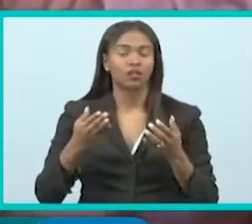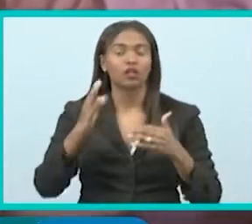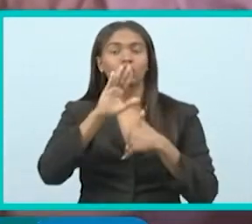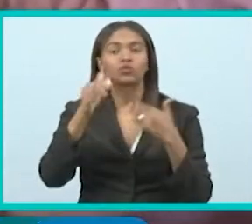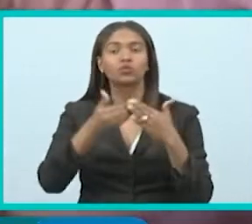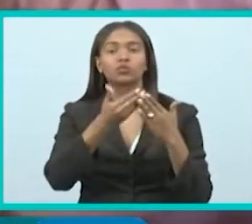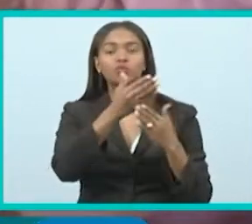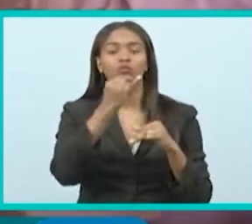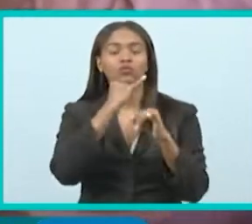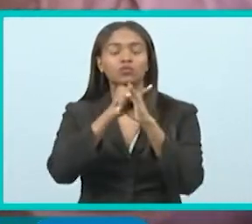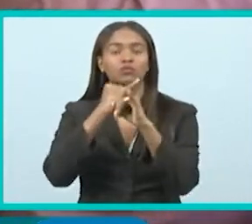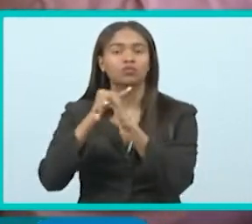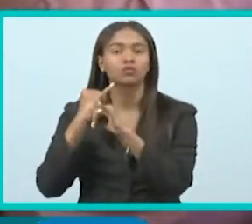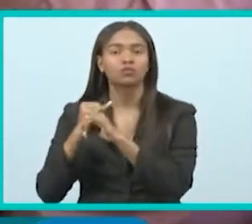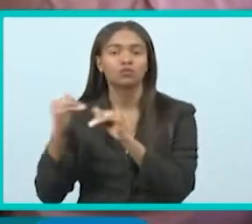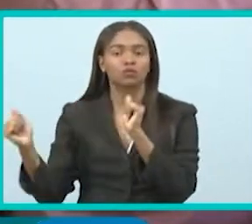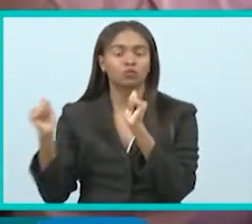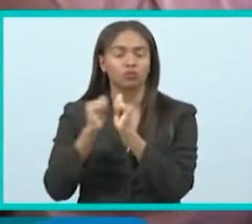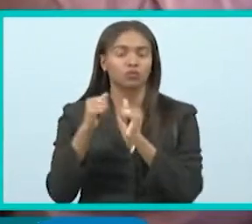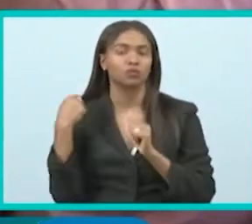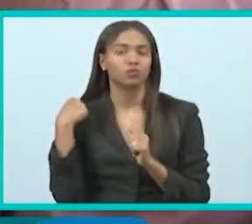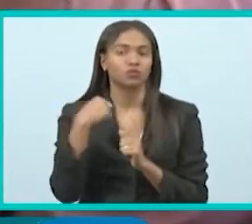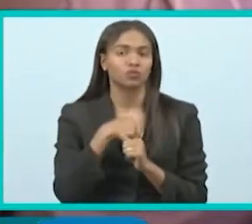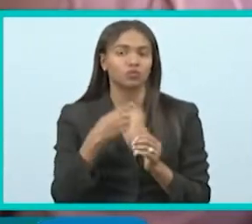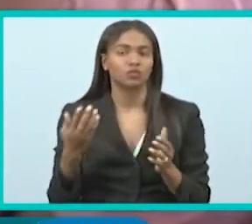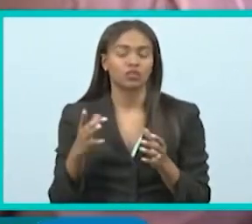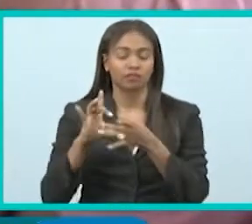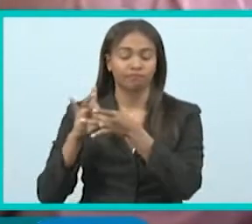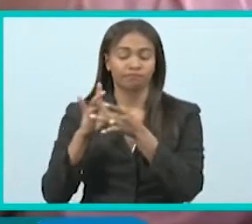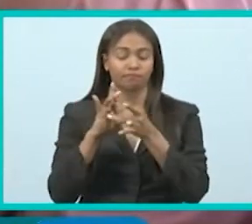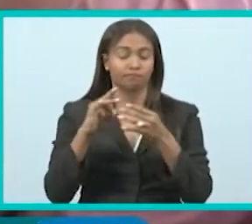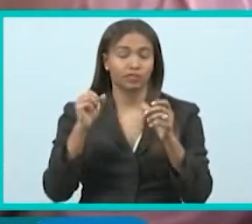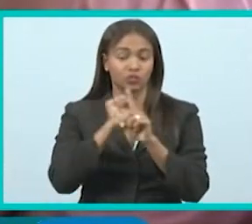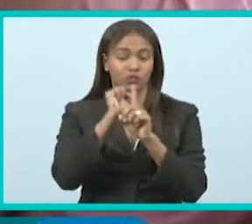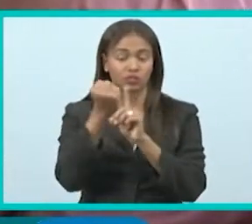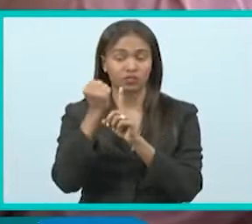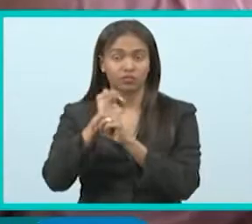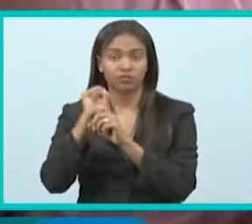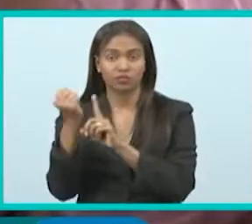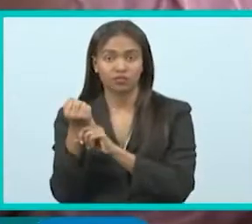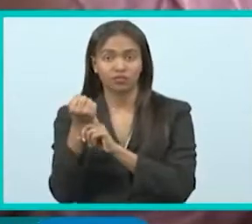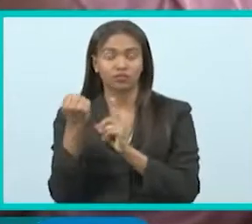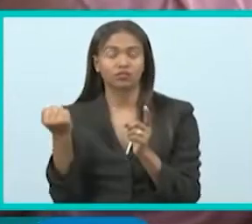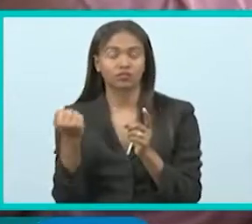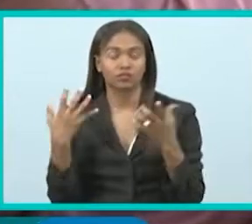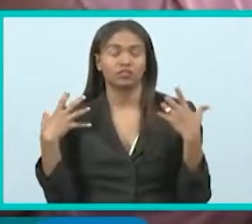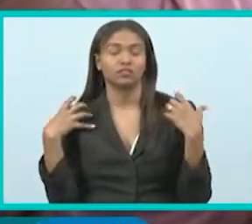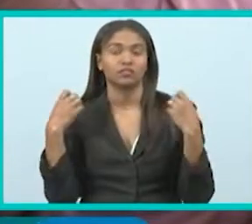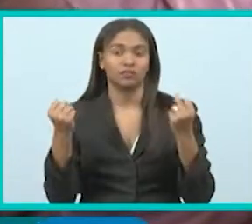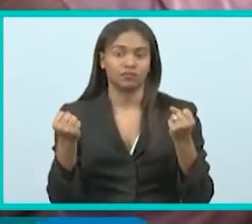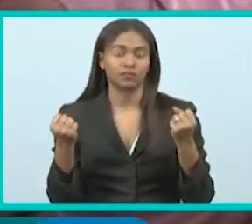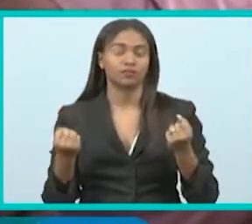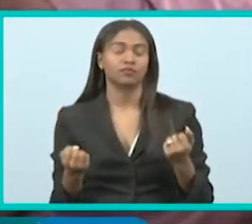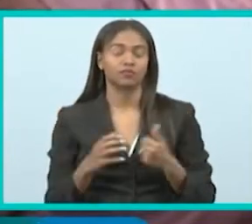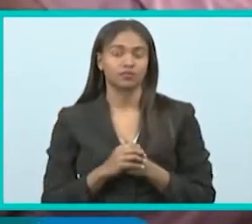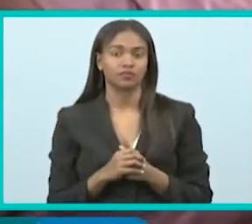los gremios hermanos, a las alianzas sociales sanitaria,